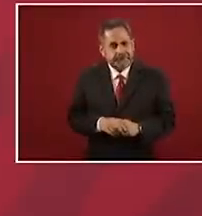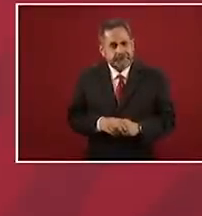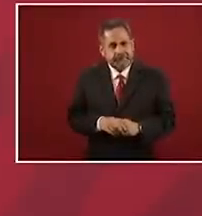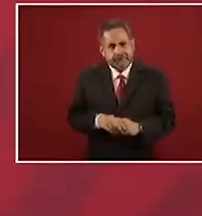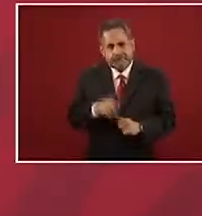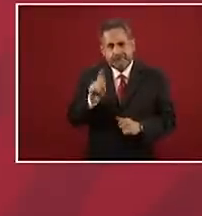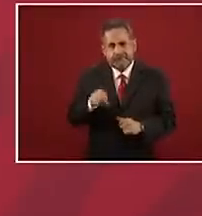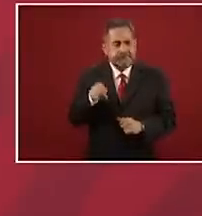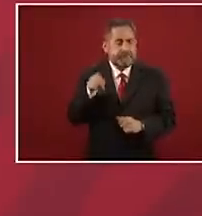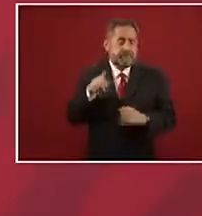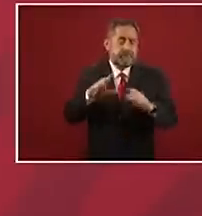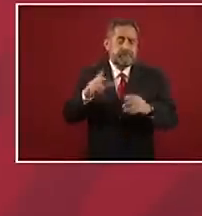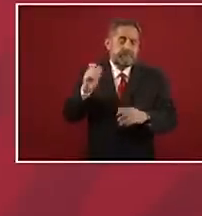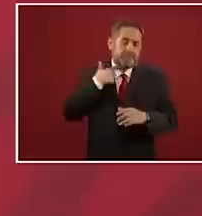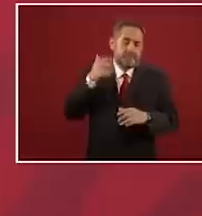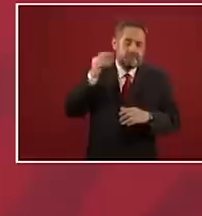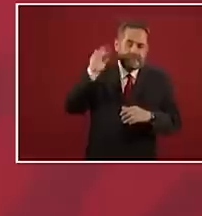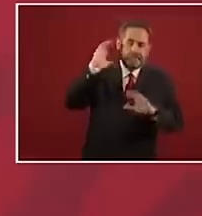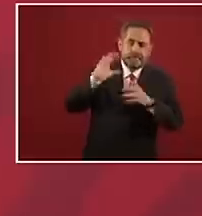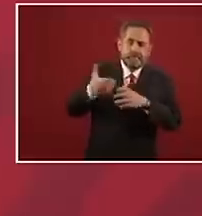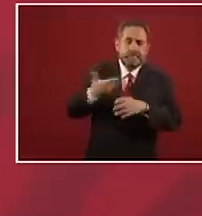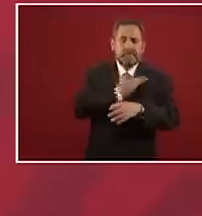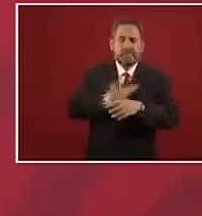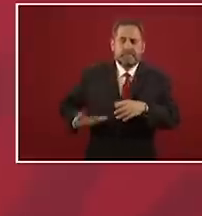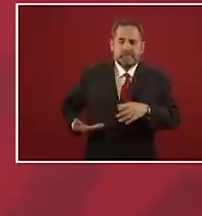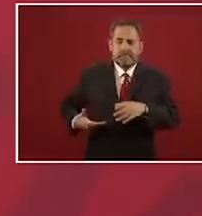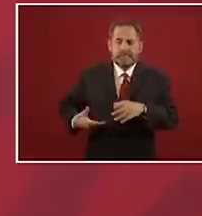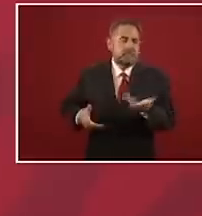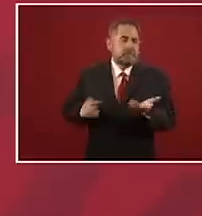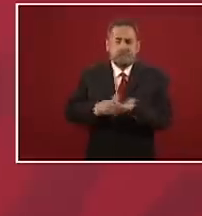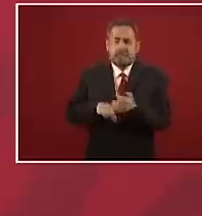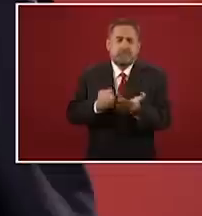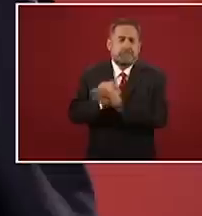Es presidencia, tomó la decisión Calderón.